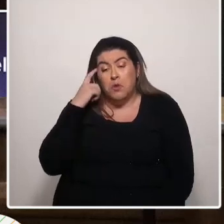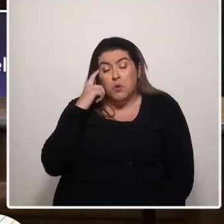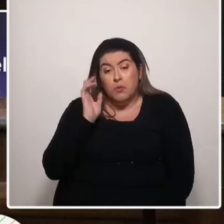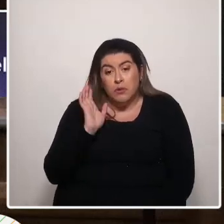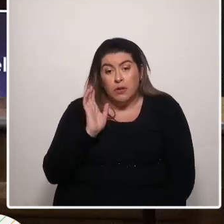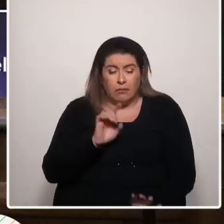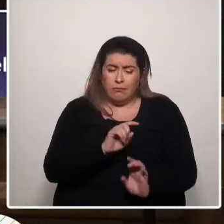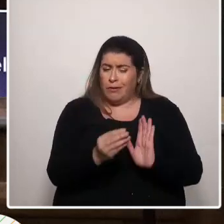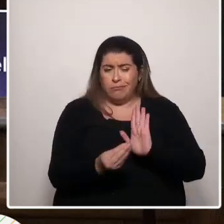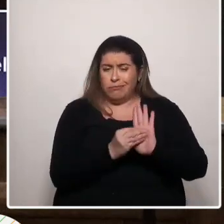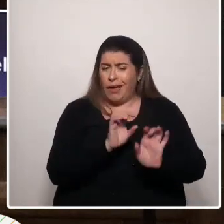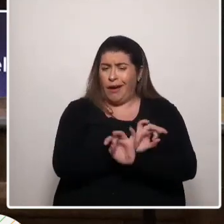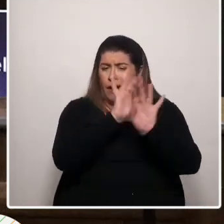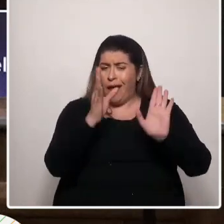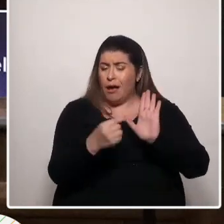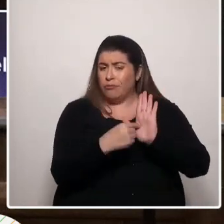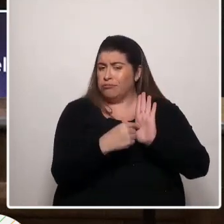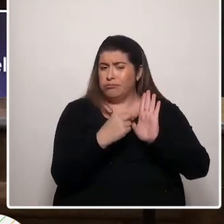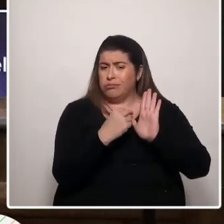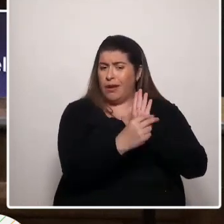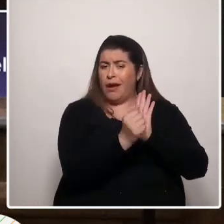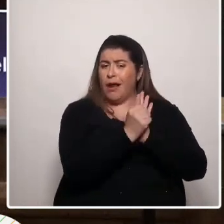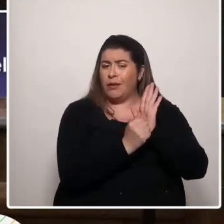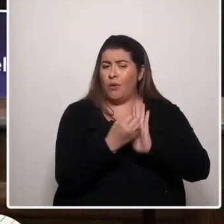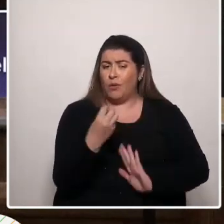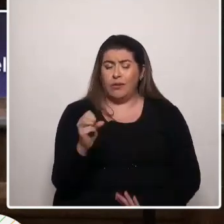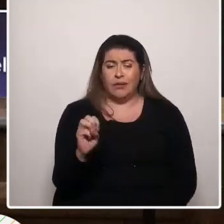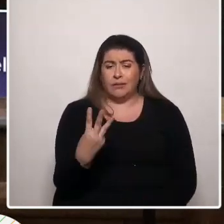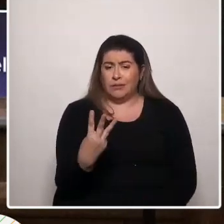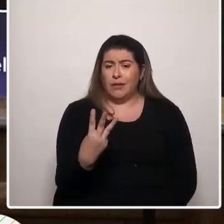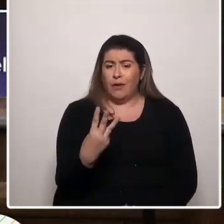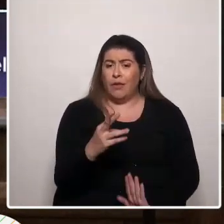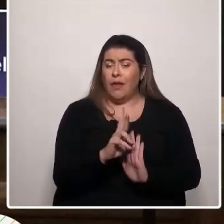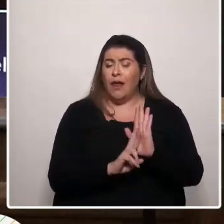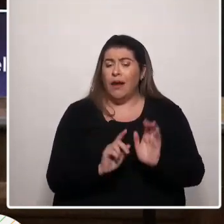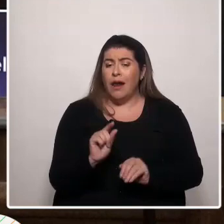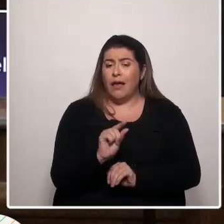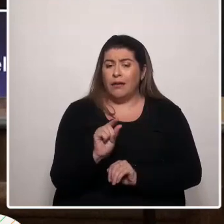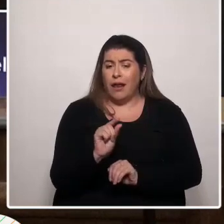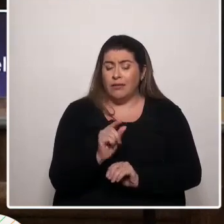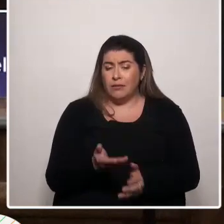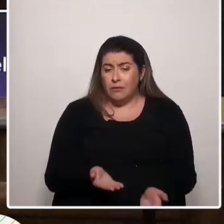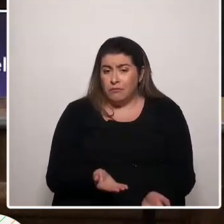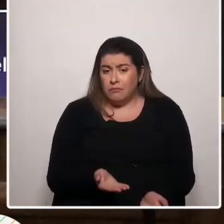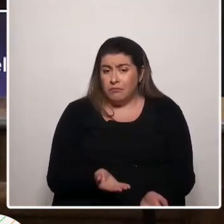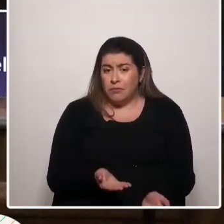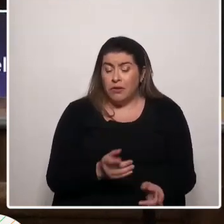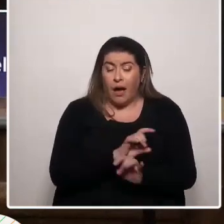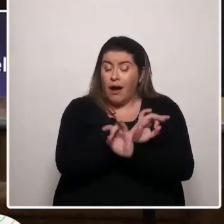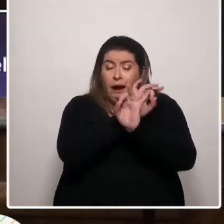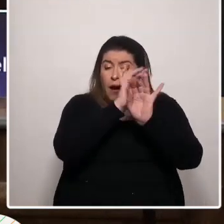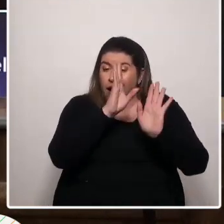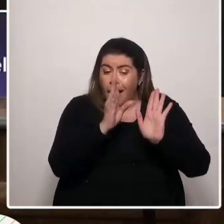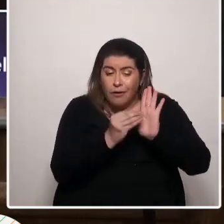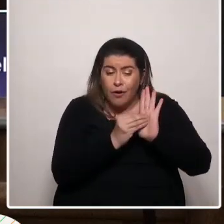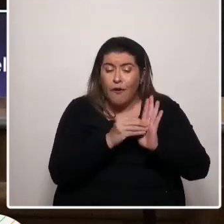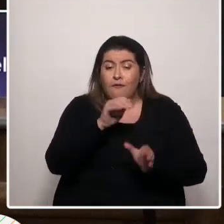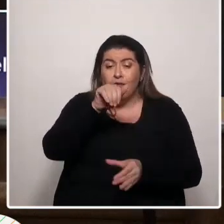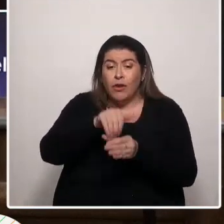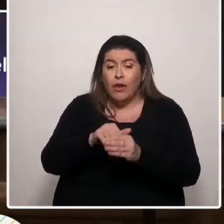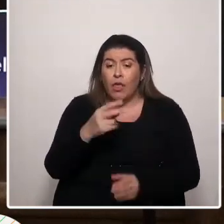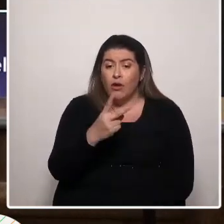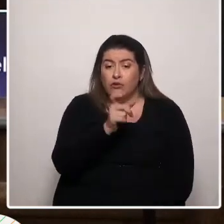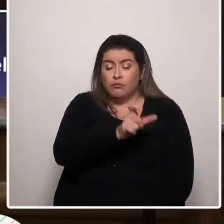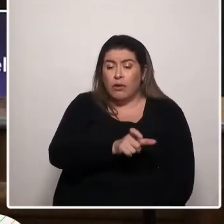está claramente establecido, ¿no es cierto?, en el artículo 3 de las reglas transitorias, porque se señala claramente que se debe votar por 2